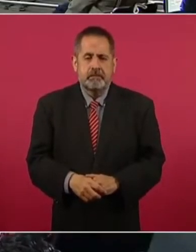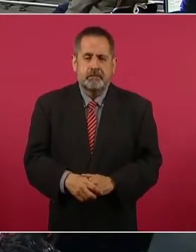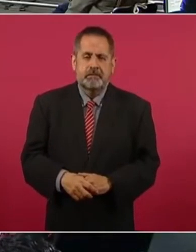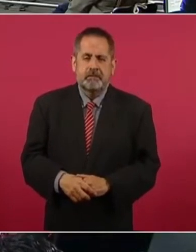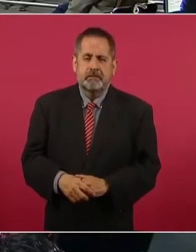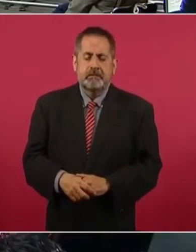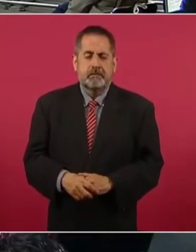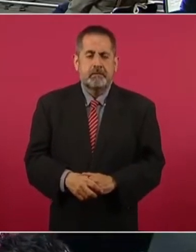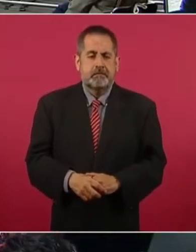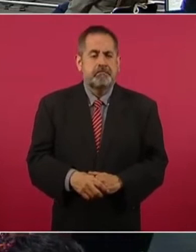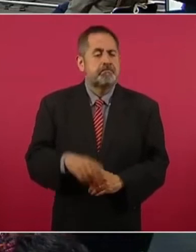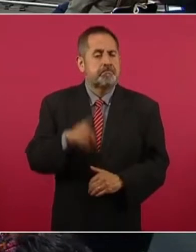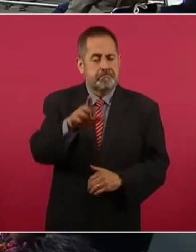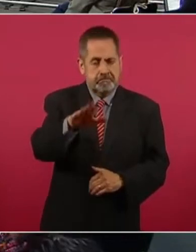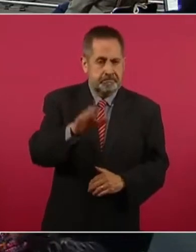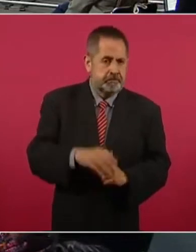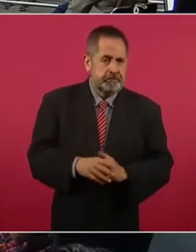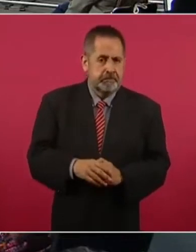vamos a recibir